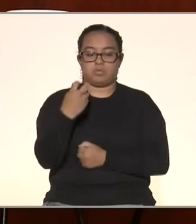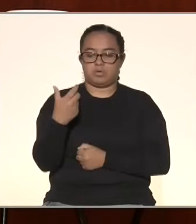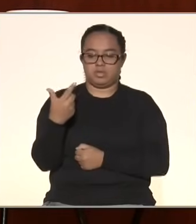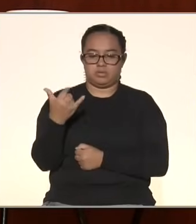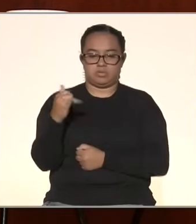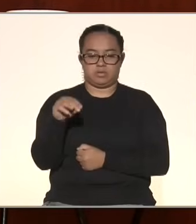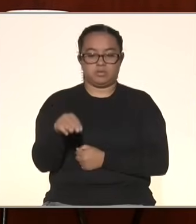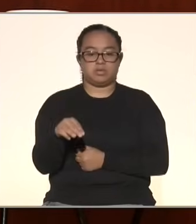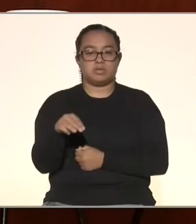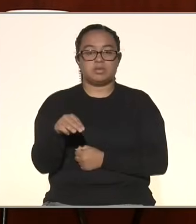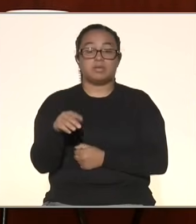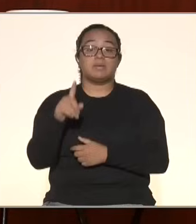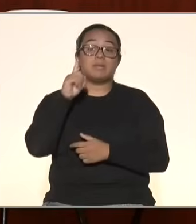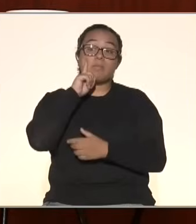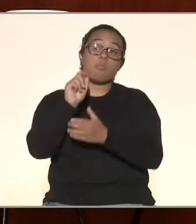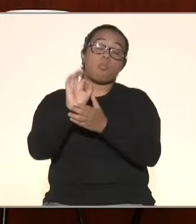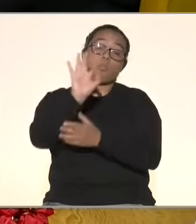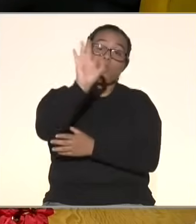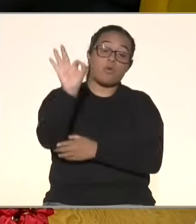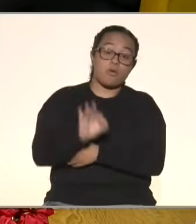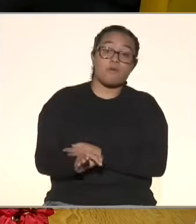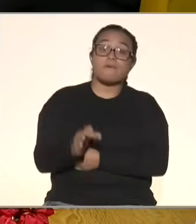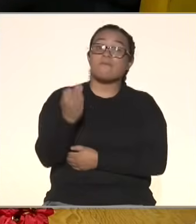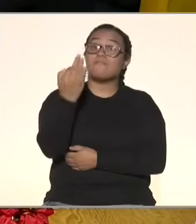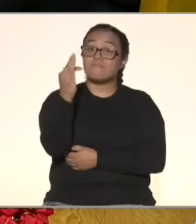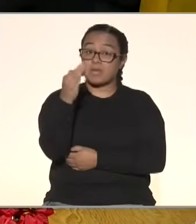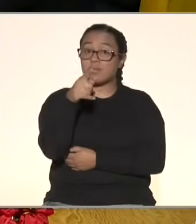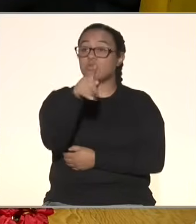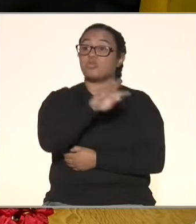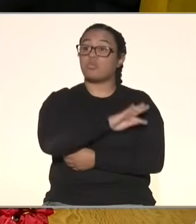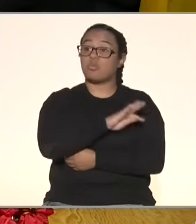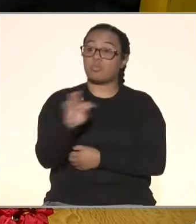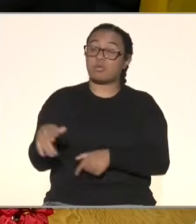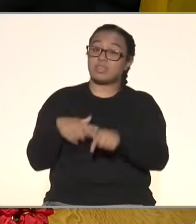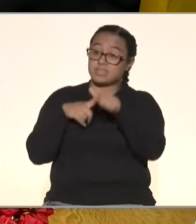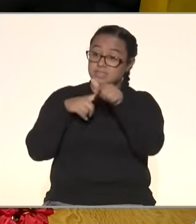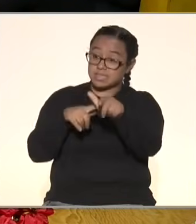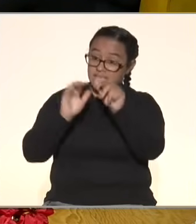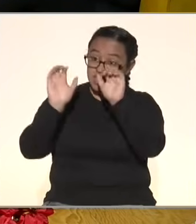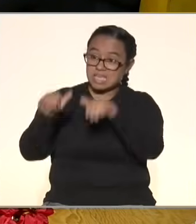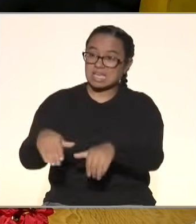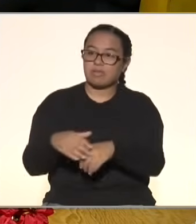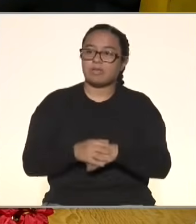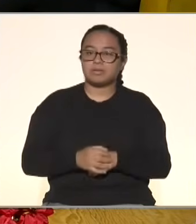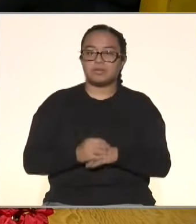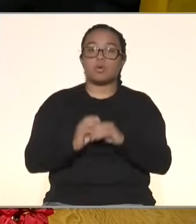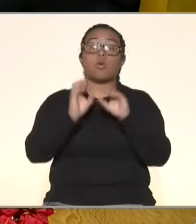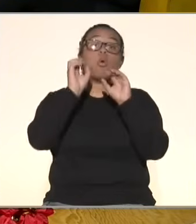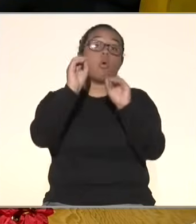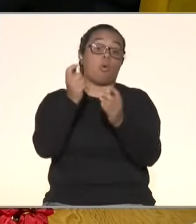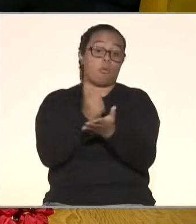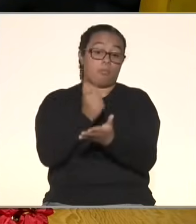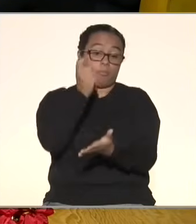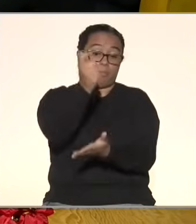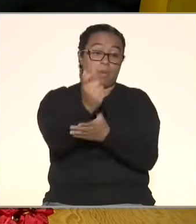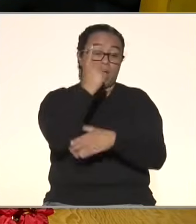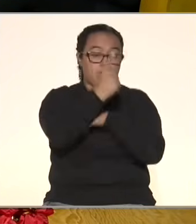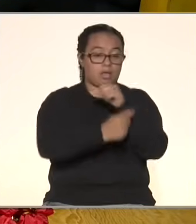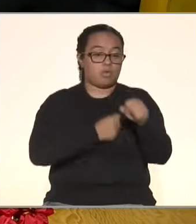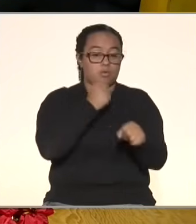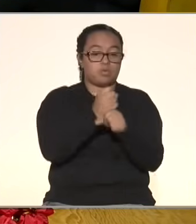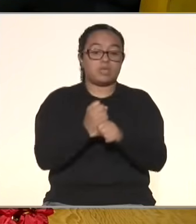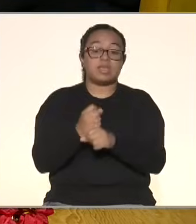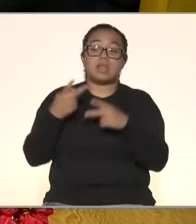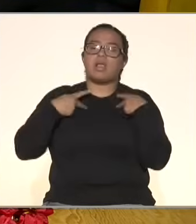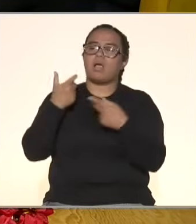nos hacen promociones, ¿no? Bueno, en febrero todavía puedes continuar, ¿no? Sí. Paga toda la anualidad, ¿no? Desde enero y la gente ya gastó